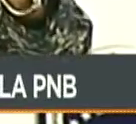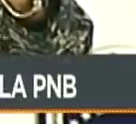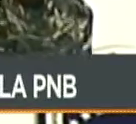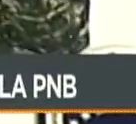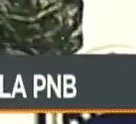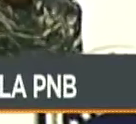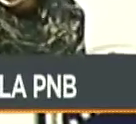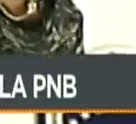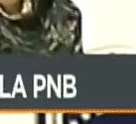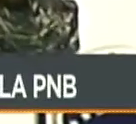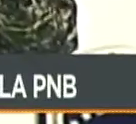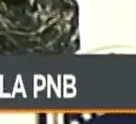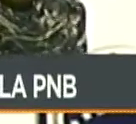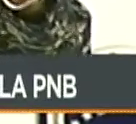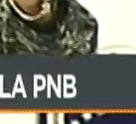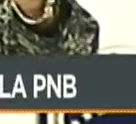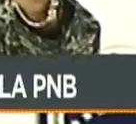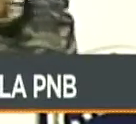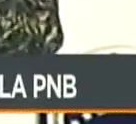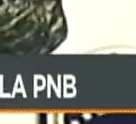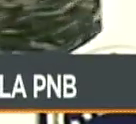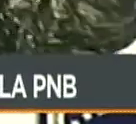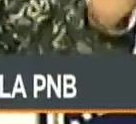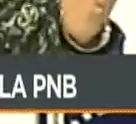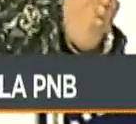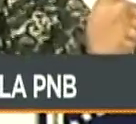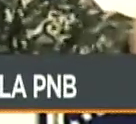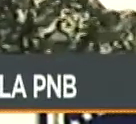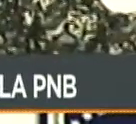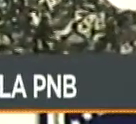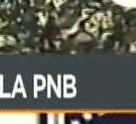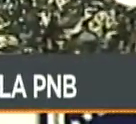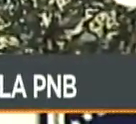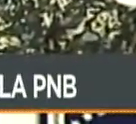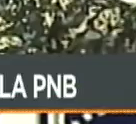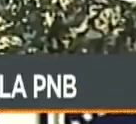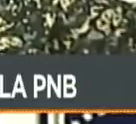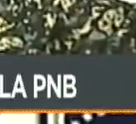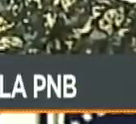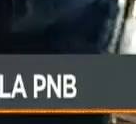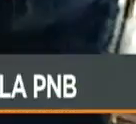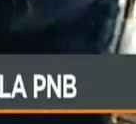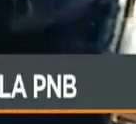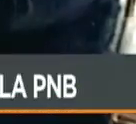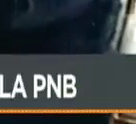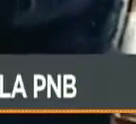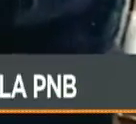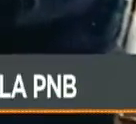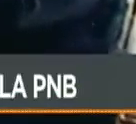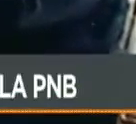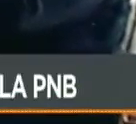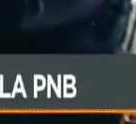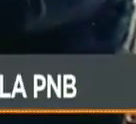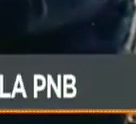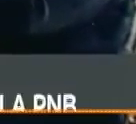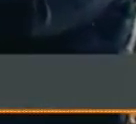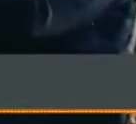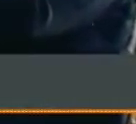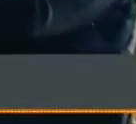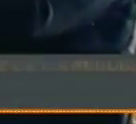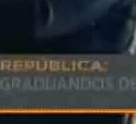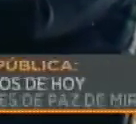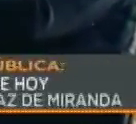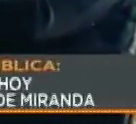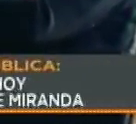funcionarios, viceministros, viceministras, directores de despacho, directores de todos los directores que hay aquí, oficiales